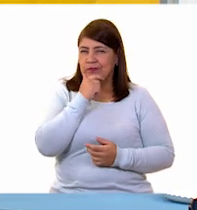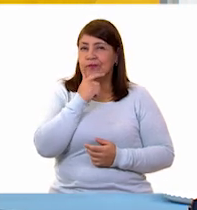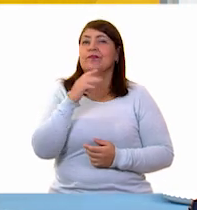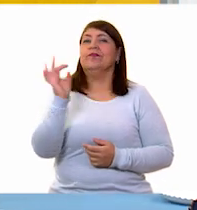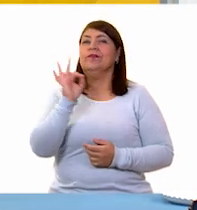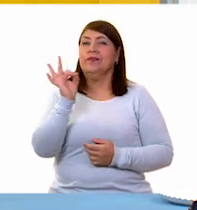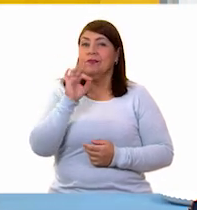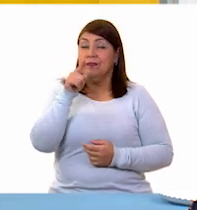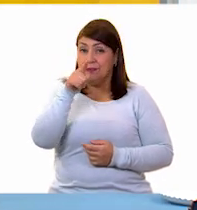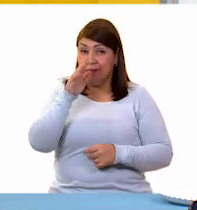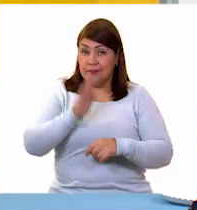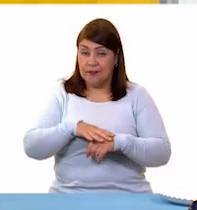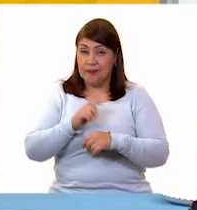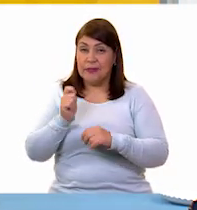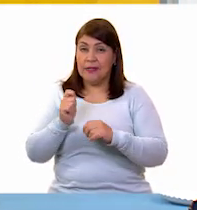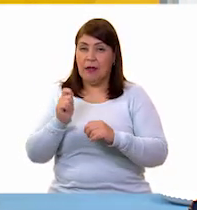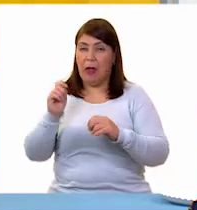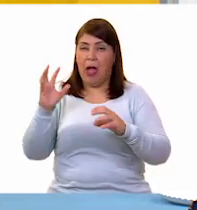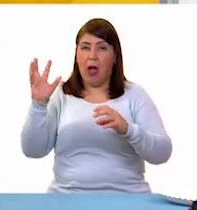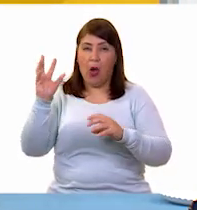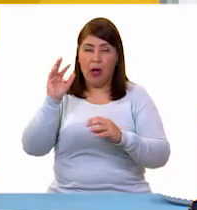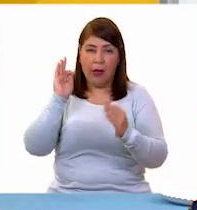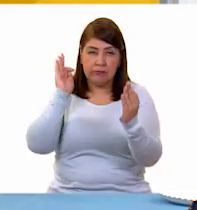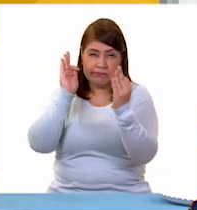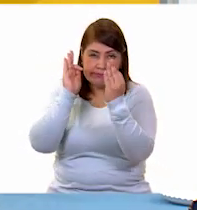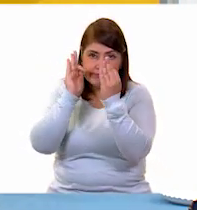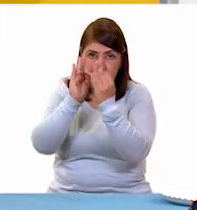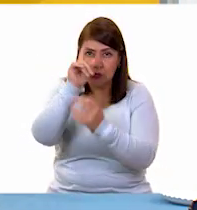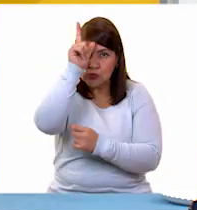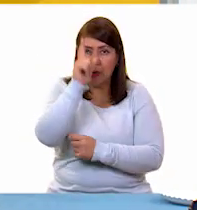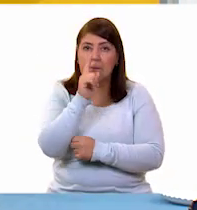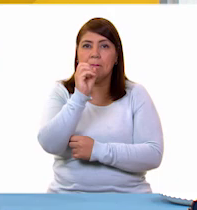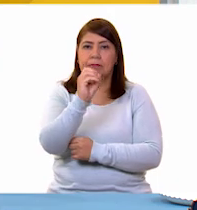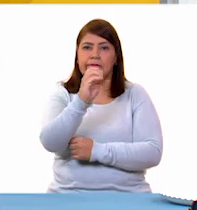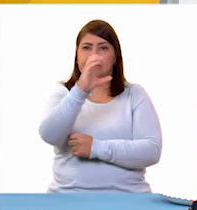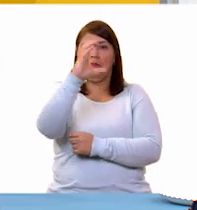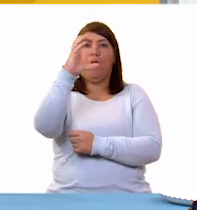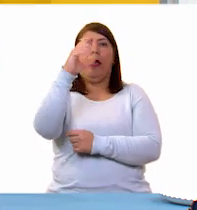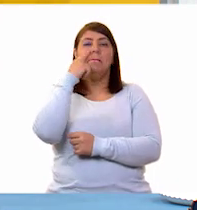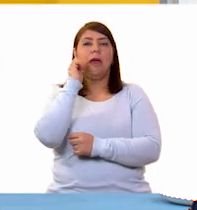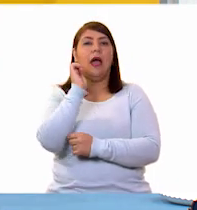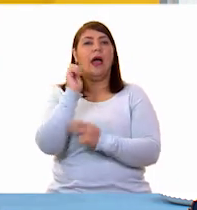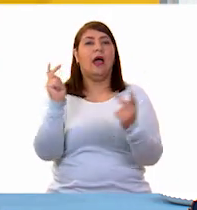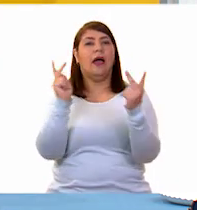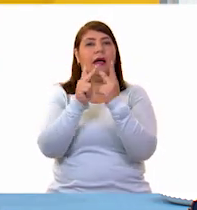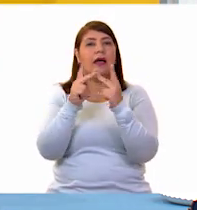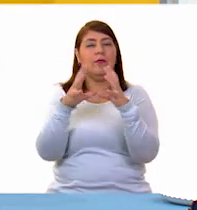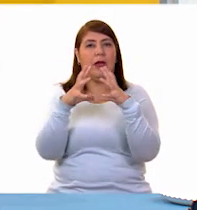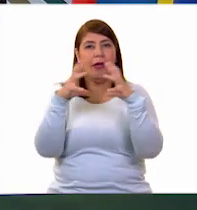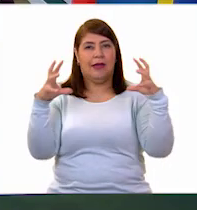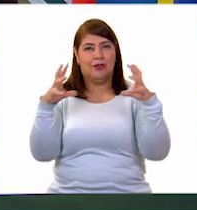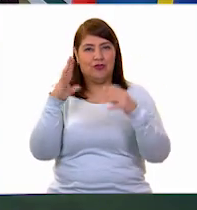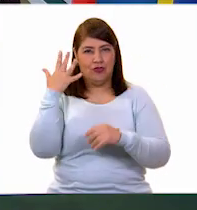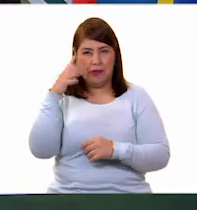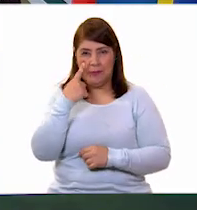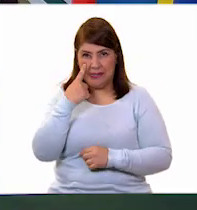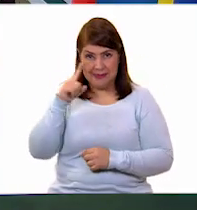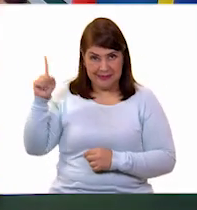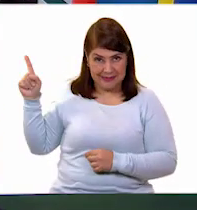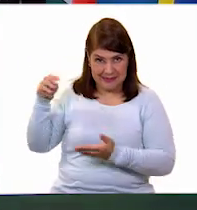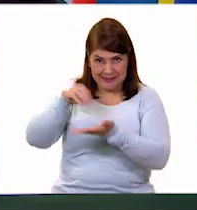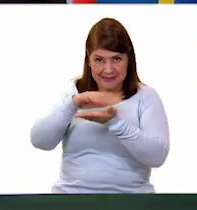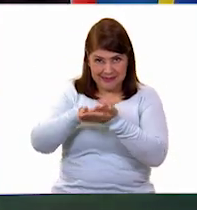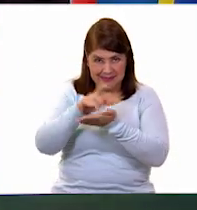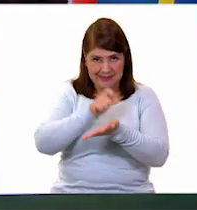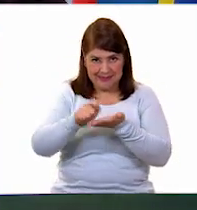mientras más se acerque la Luna, se verá más grande y llegará un momento en que la veamos igual que el tamaño del Sol. Estudiantes, tomen nota